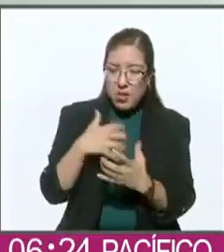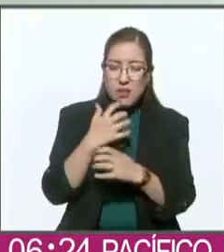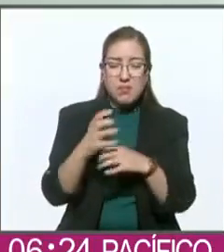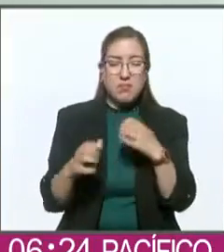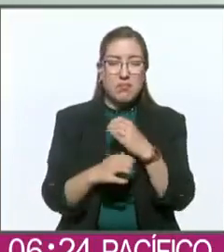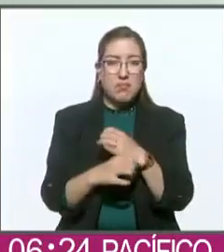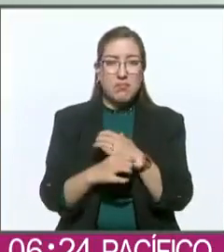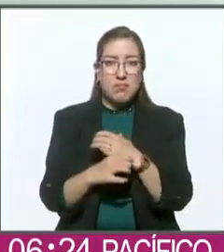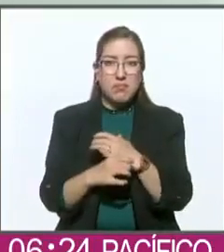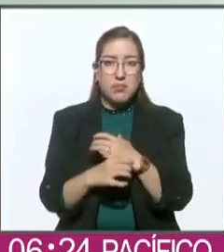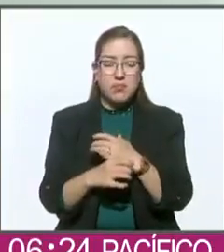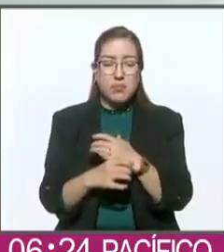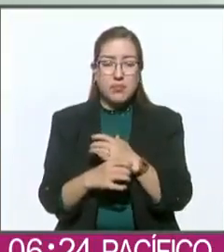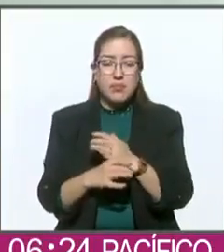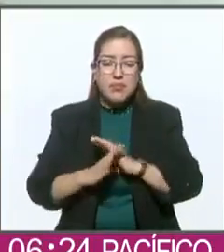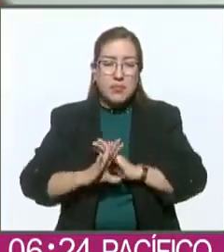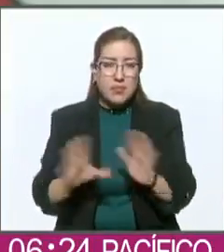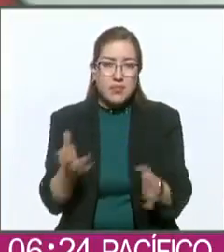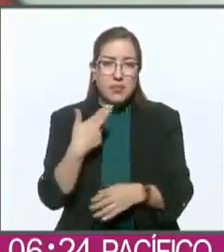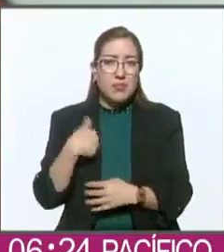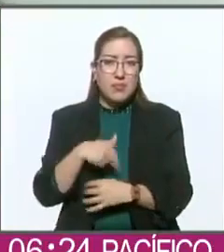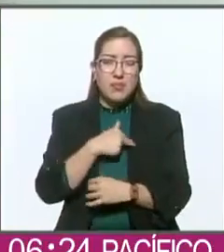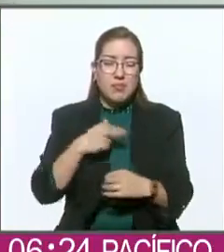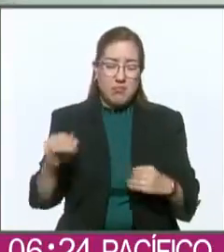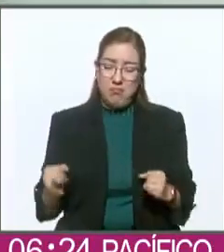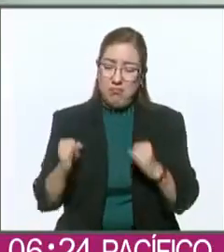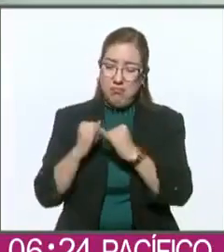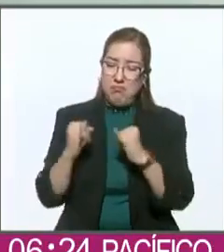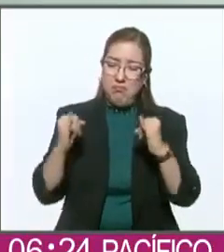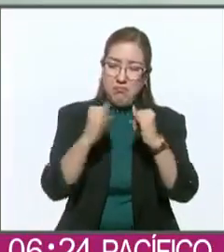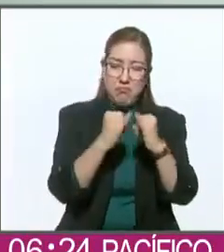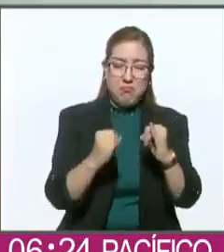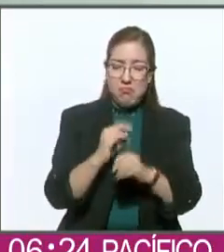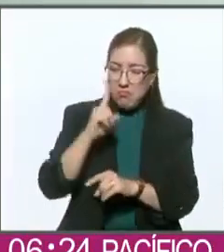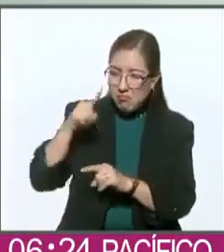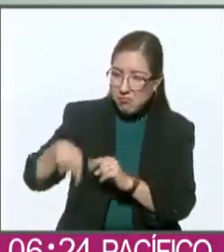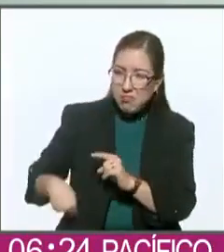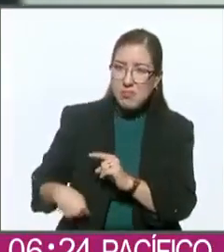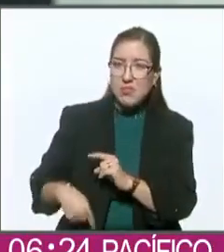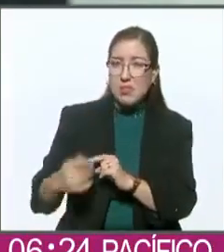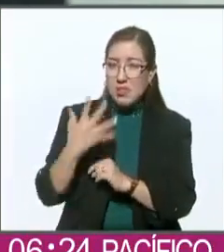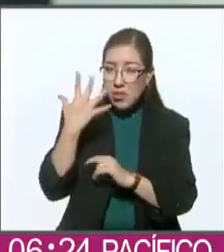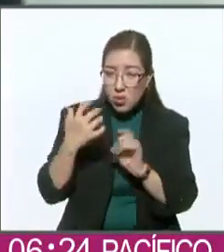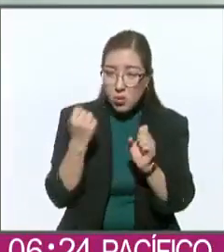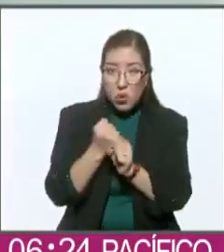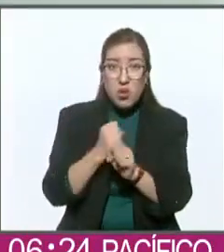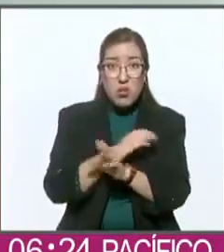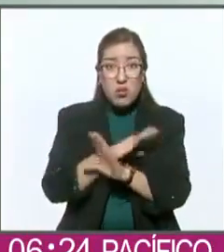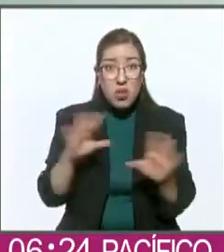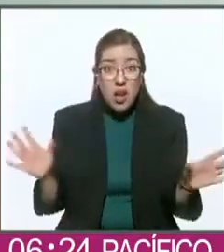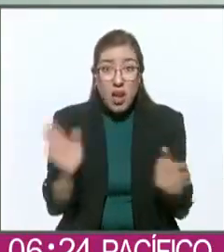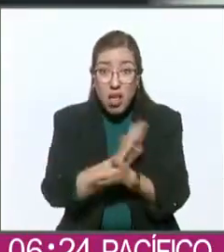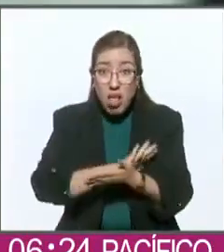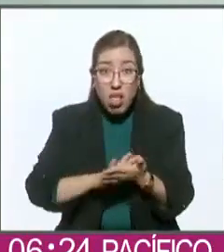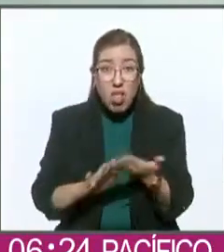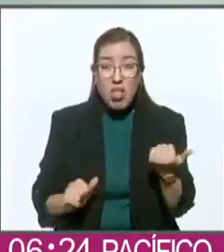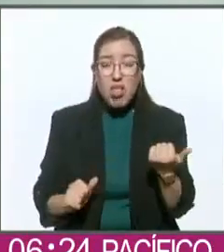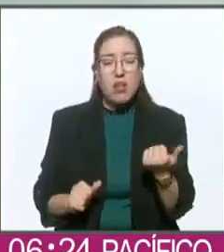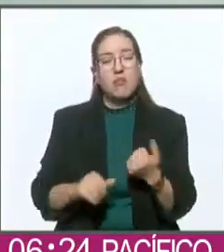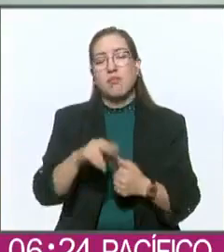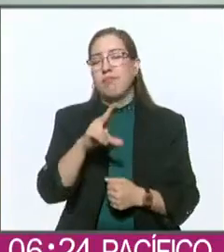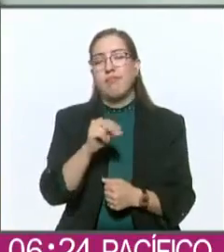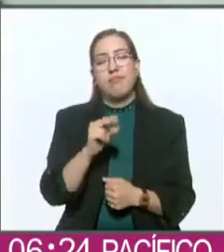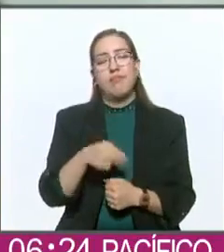de haber acabado prácticamente con nuestras instituciones públicas, no será posible, pero vamos por buen camino y esa será